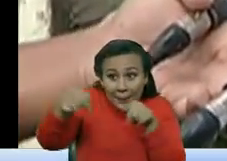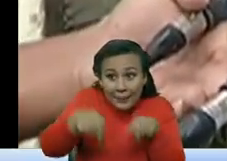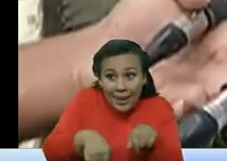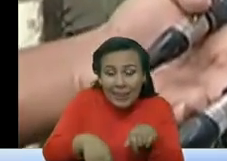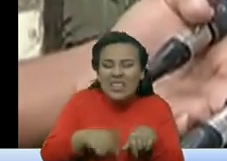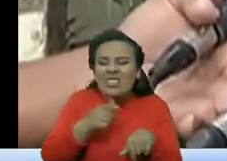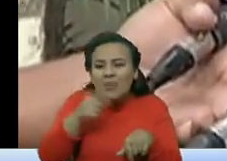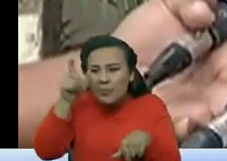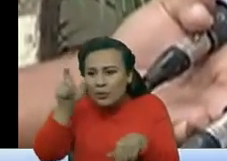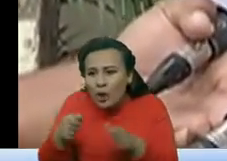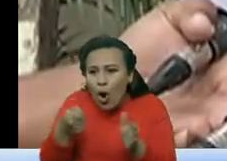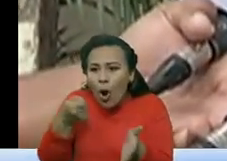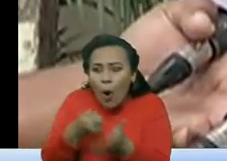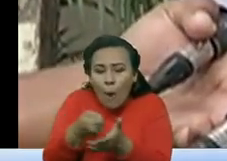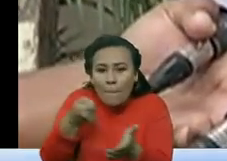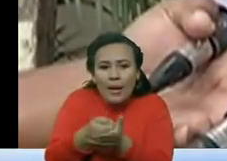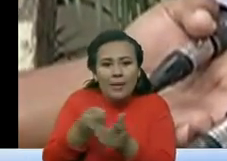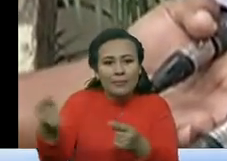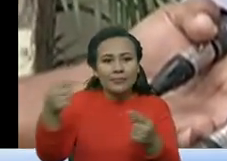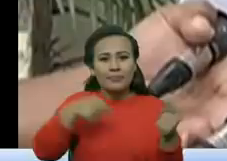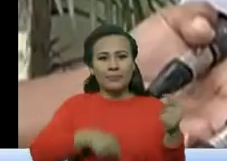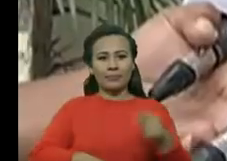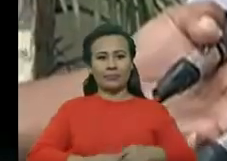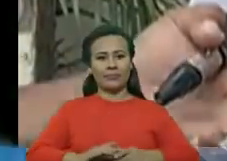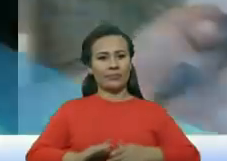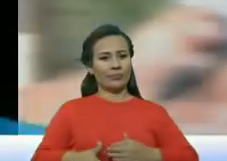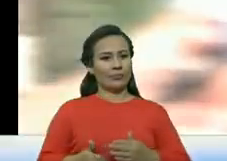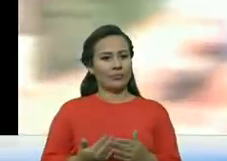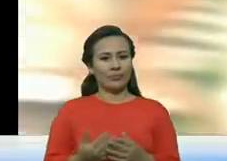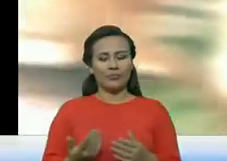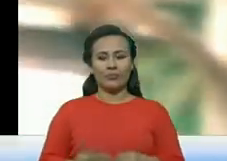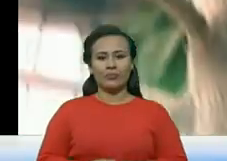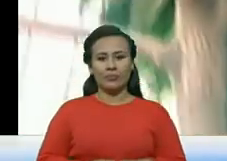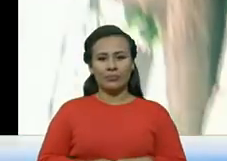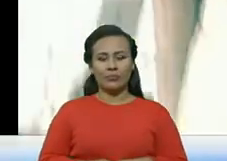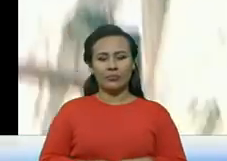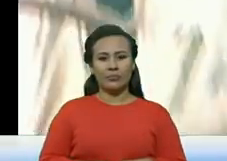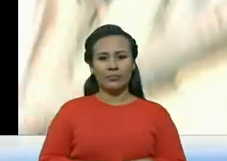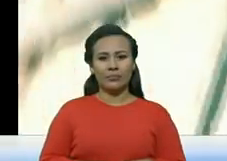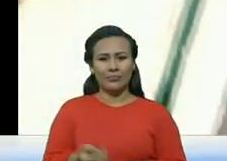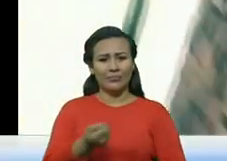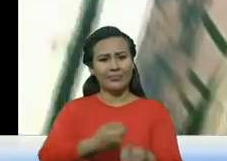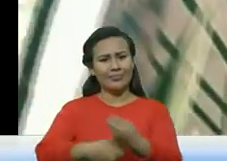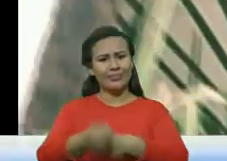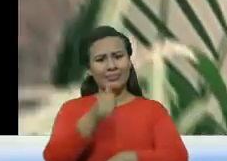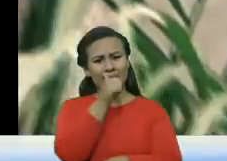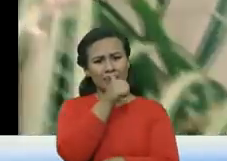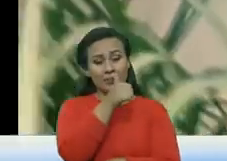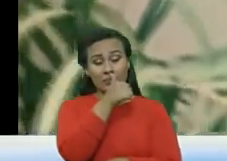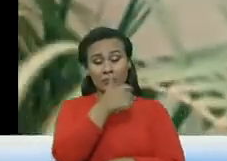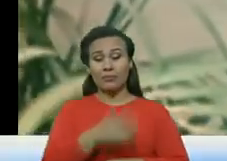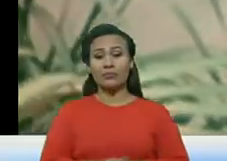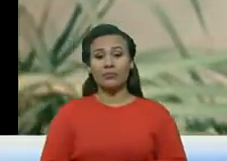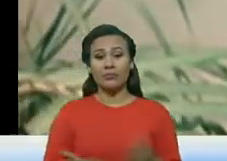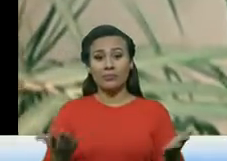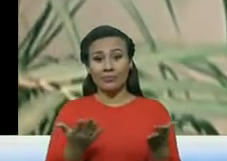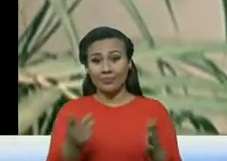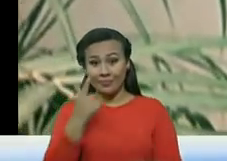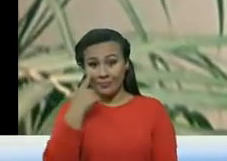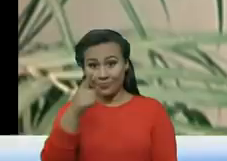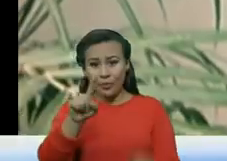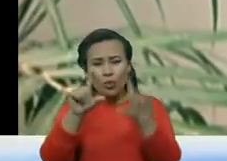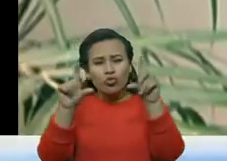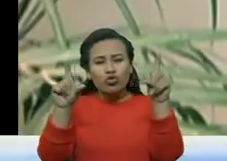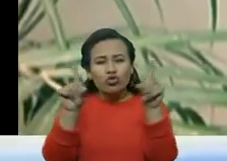iban a comprar o cualquier tipo de persona que se acercaba a la vivienda. El expendio de la droga aparentemente se realizaba a través de